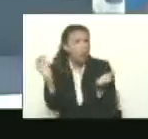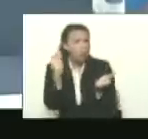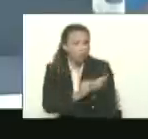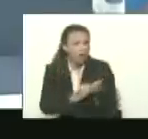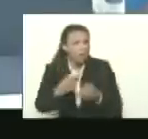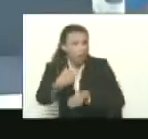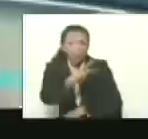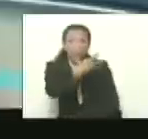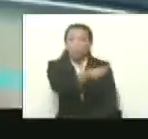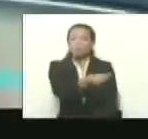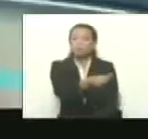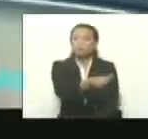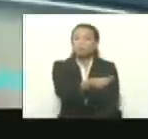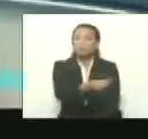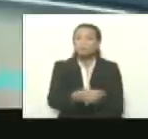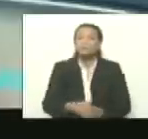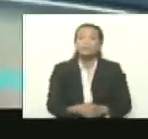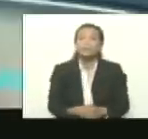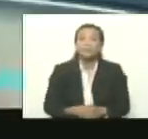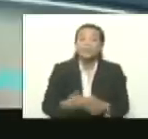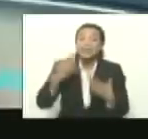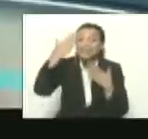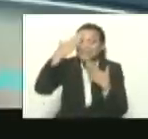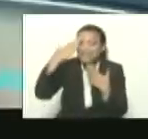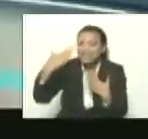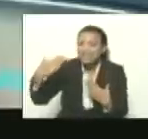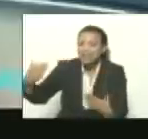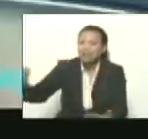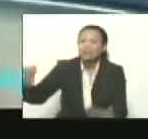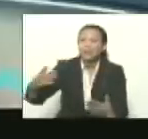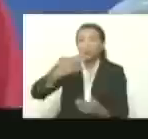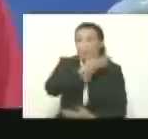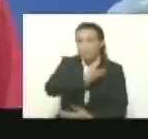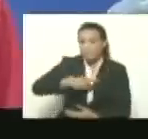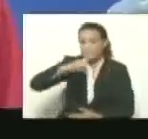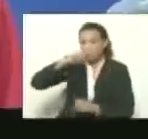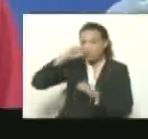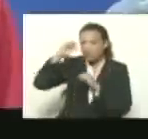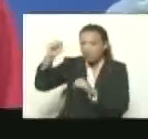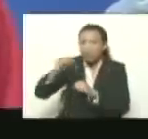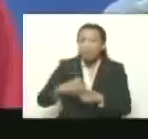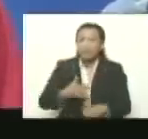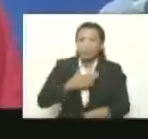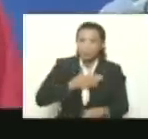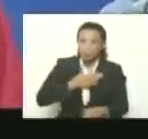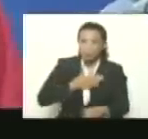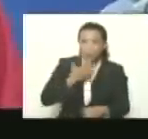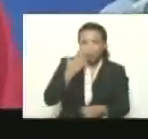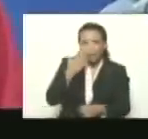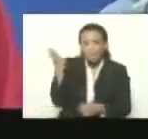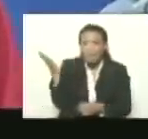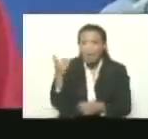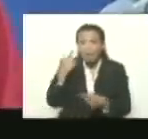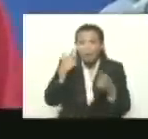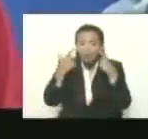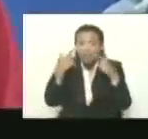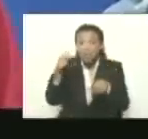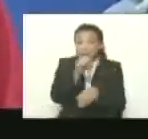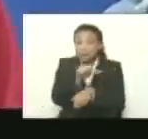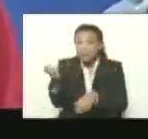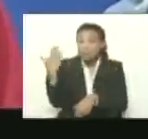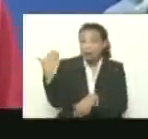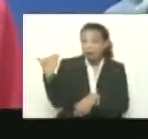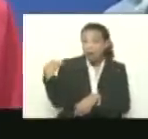Ah, Galinde, ¿qué me dice? Bueno, saludarnos, comandante presidente, decirle que lo que nosotros hemos visto todos estos días es el